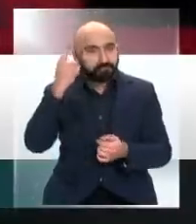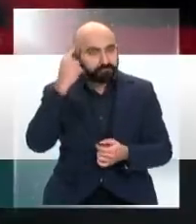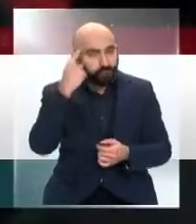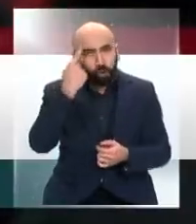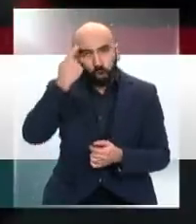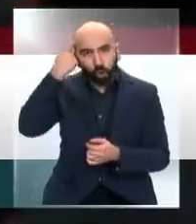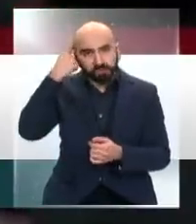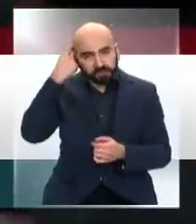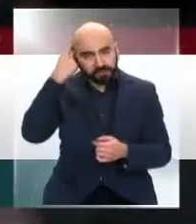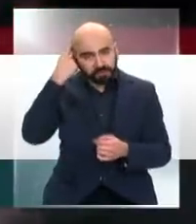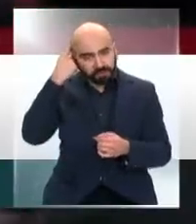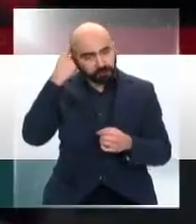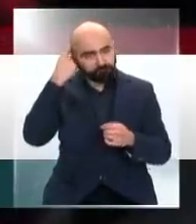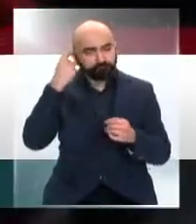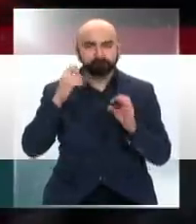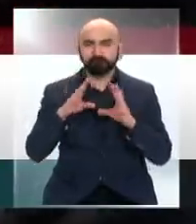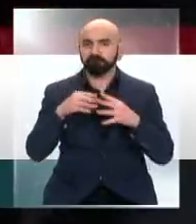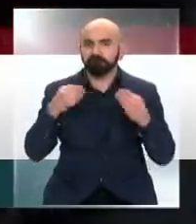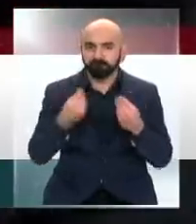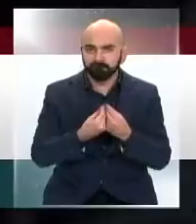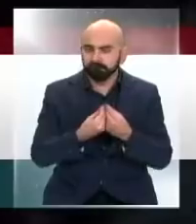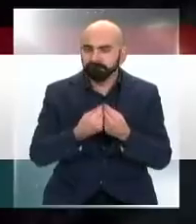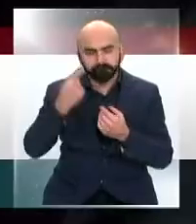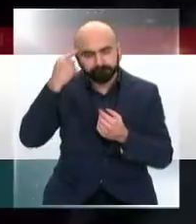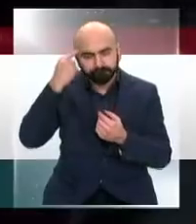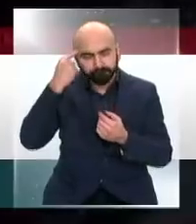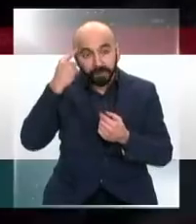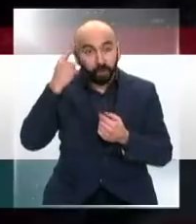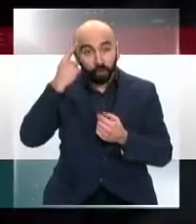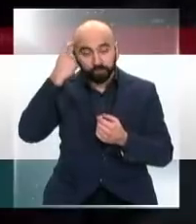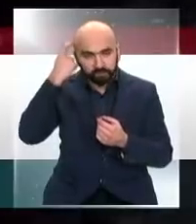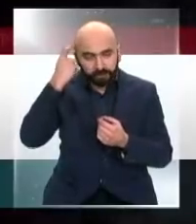también de que para ganar en noviembre necesitamos ser mucho más.